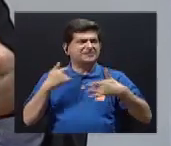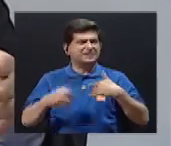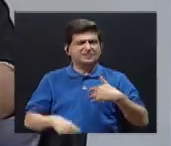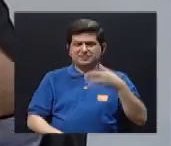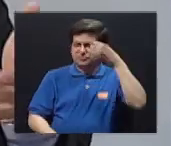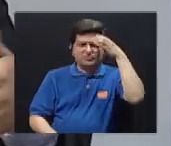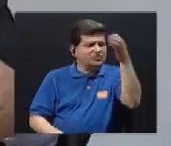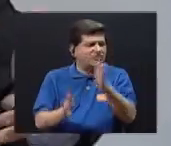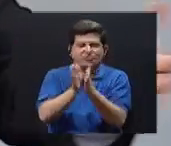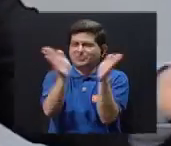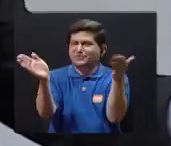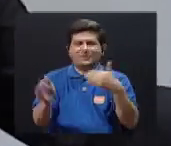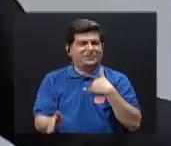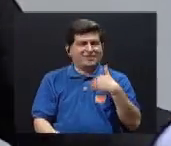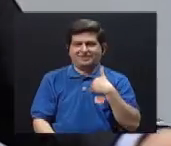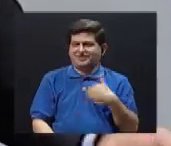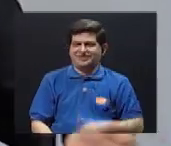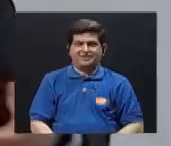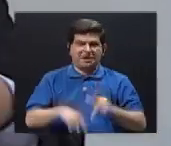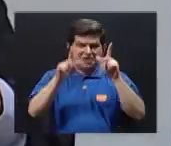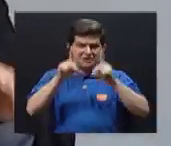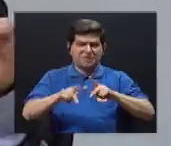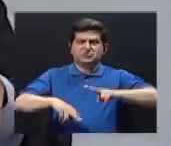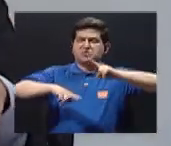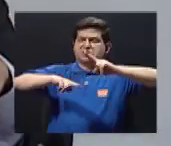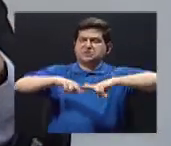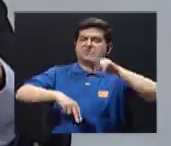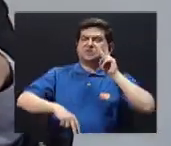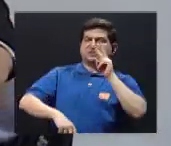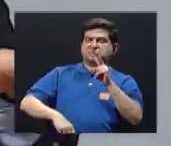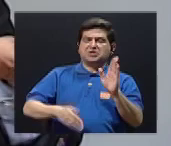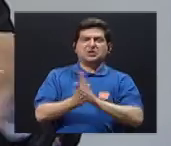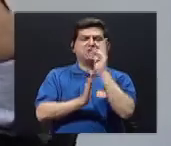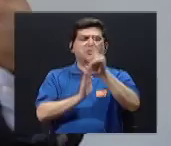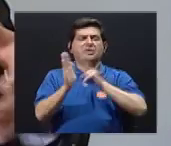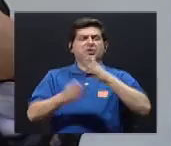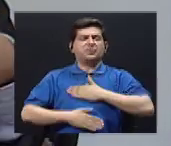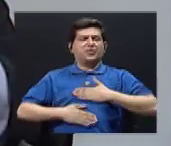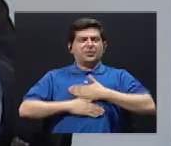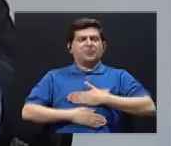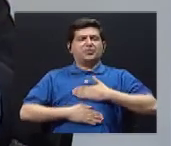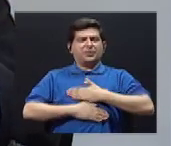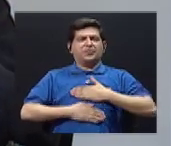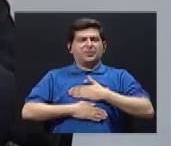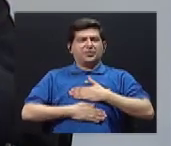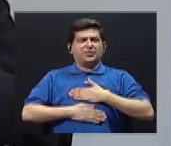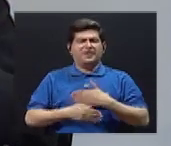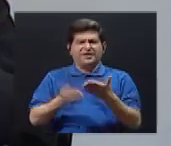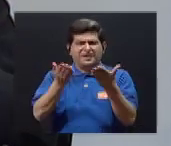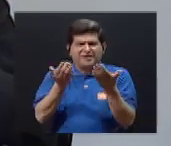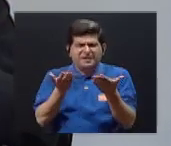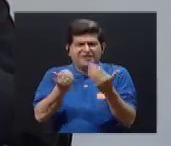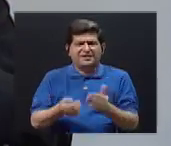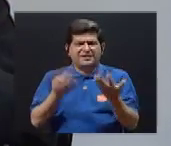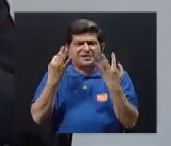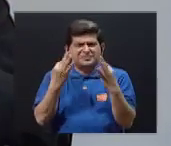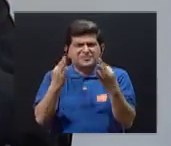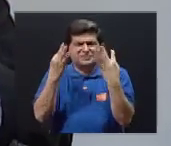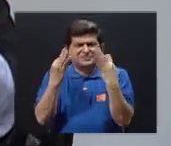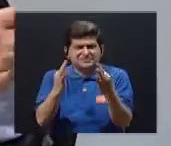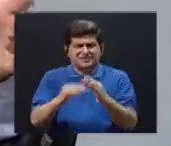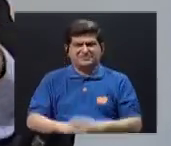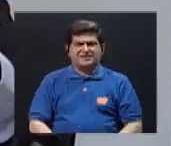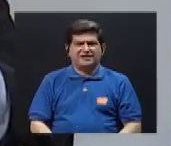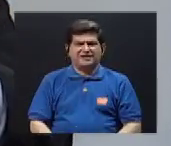sentimos de que no hay cultura en general del público de sentarse a ver el documental, de disfrutarlo, y queremos de una otra manera